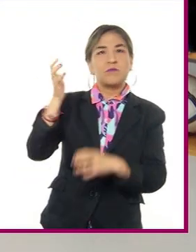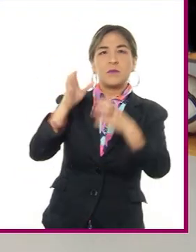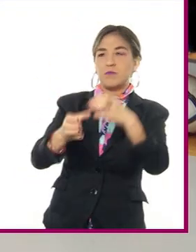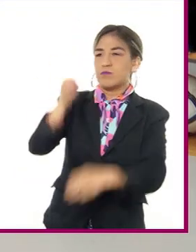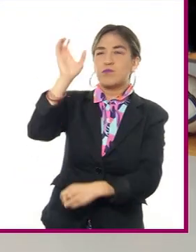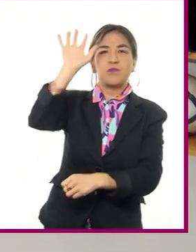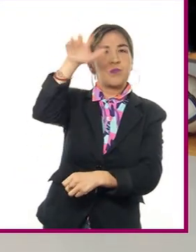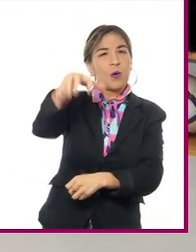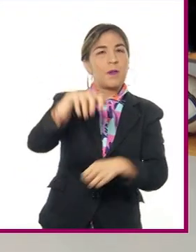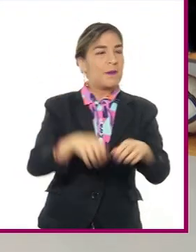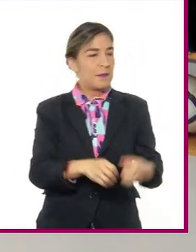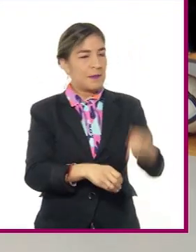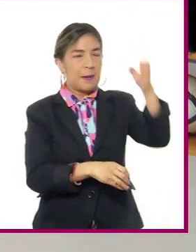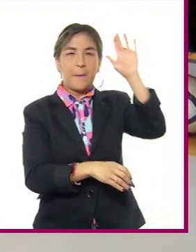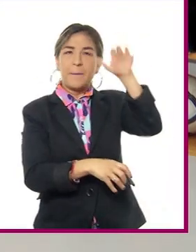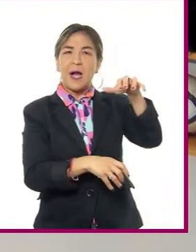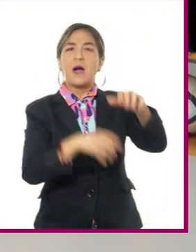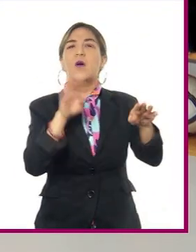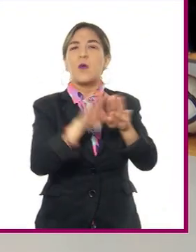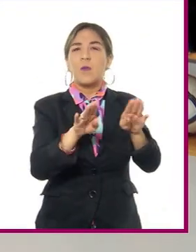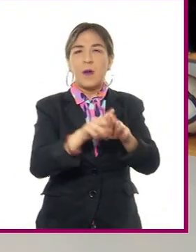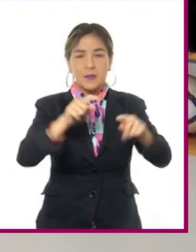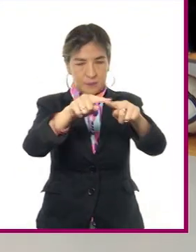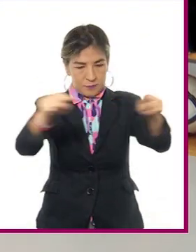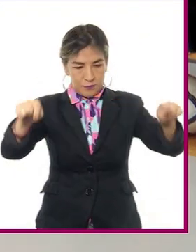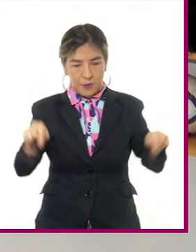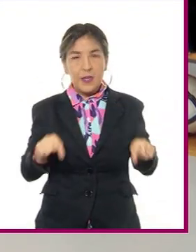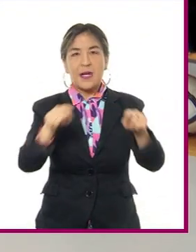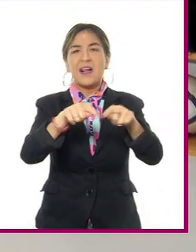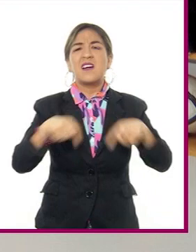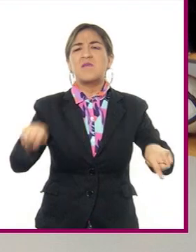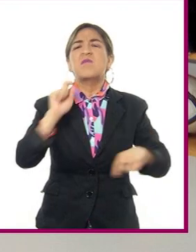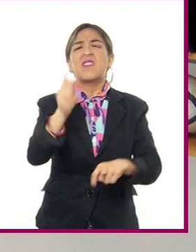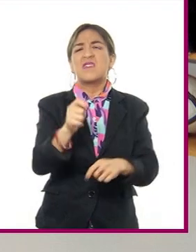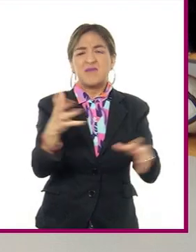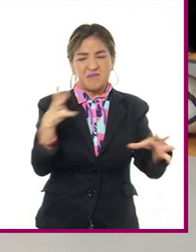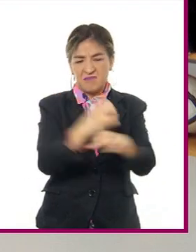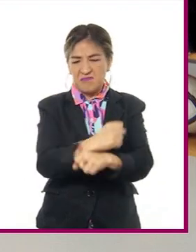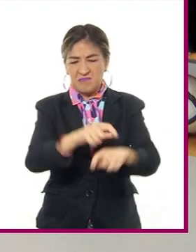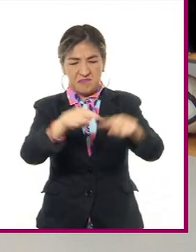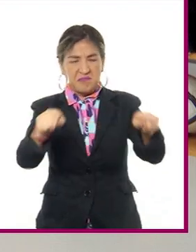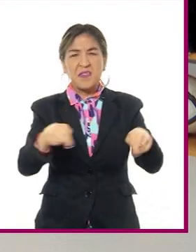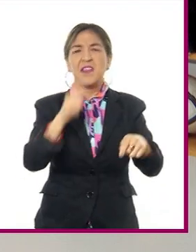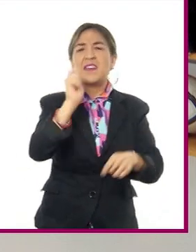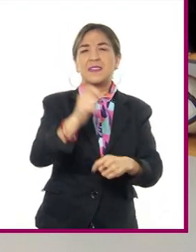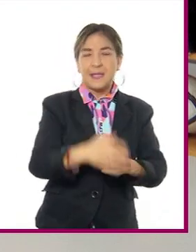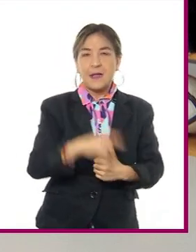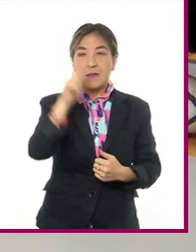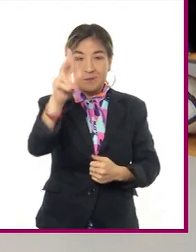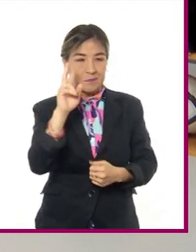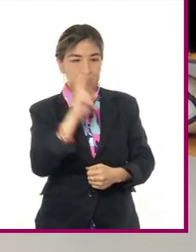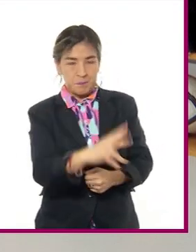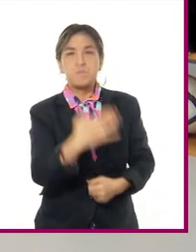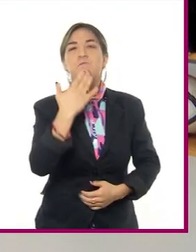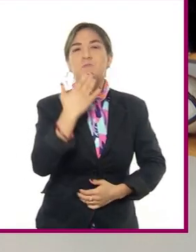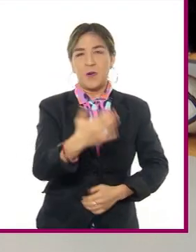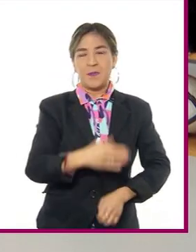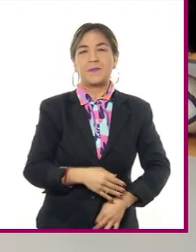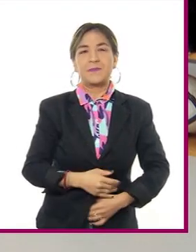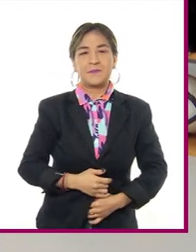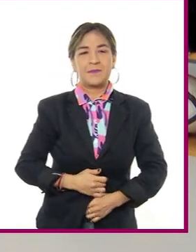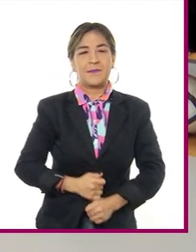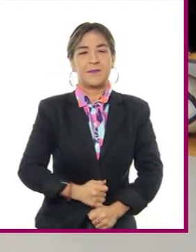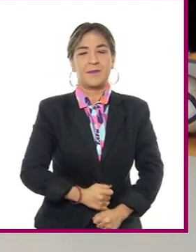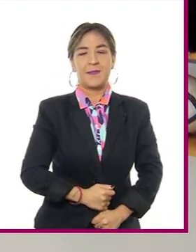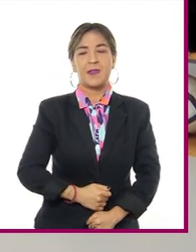que está dividida por varias líneas, pero no sé qué indica cada una. Es una observación muy pertinente, pues